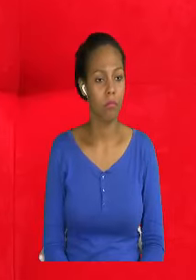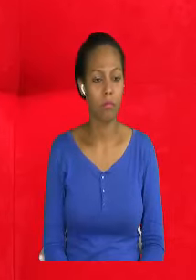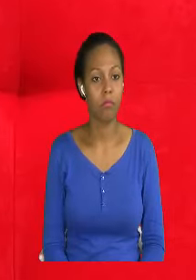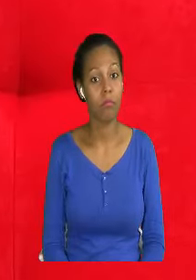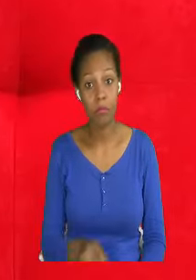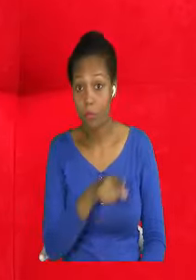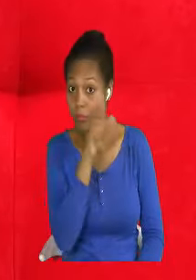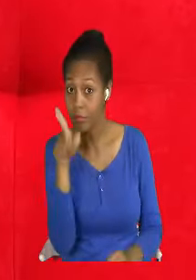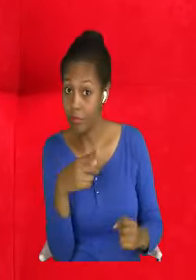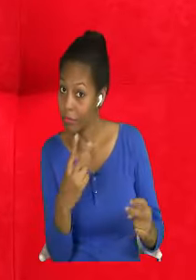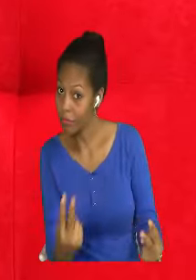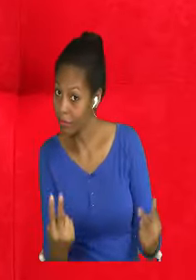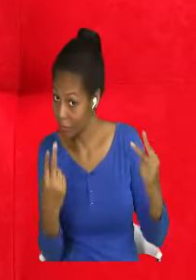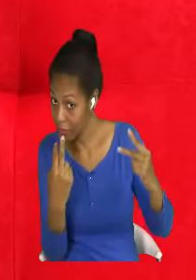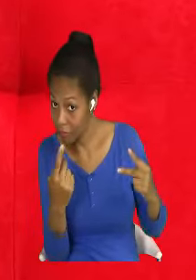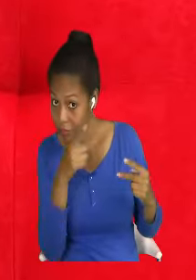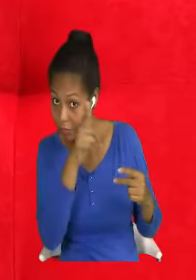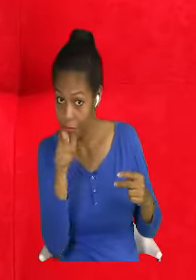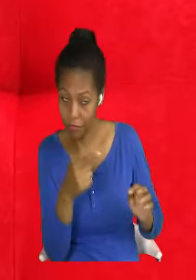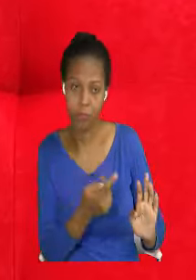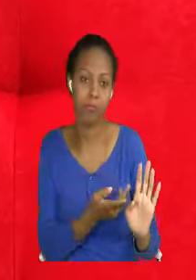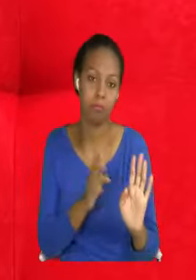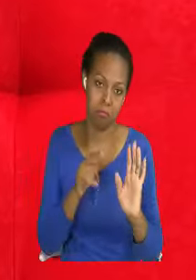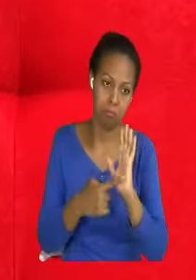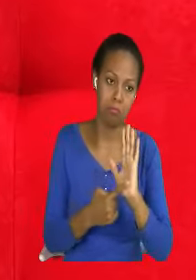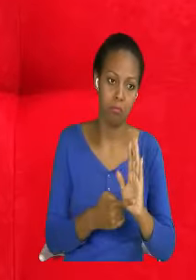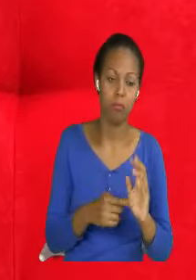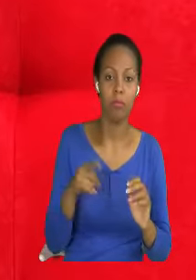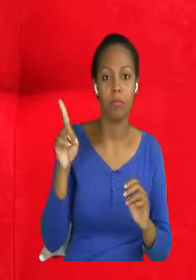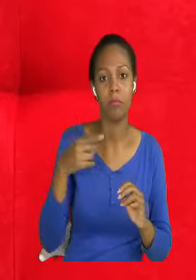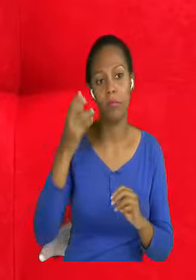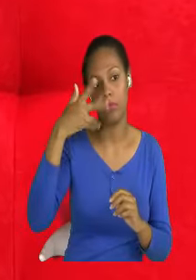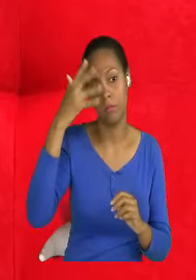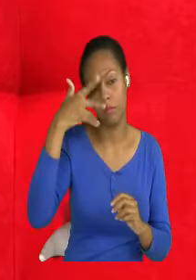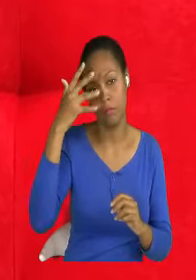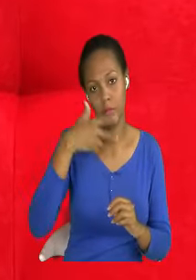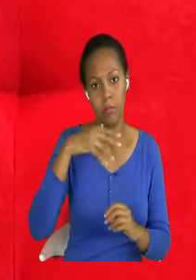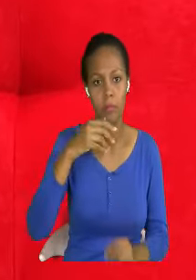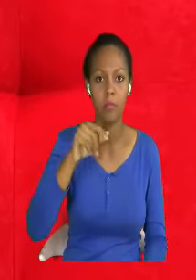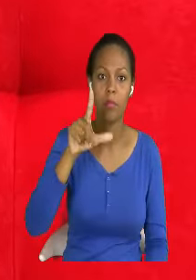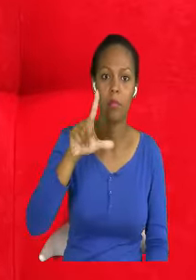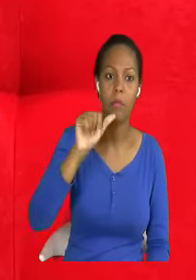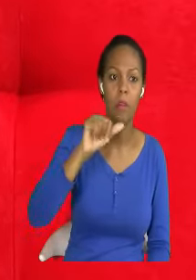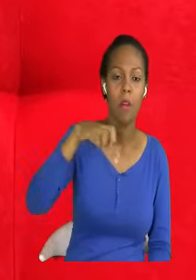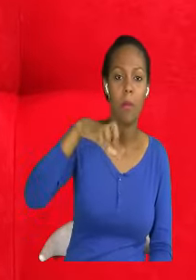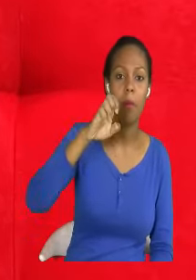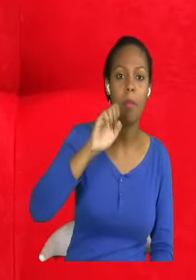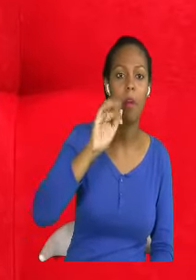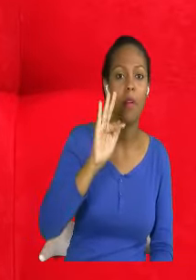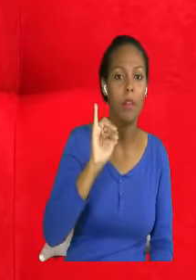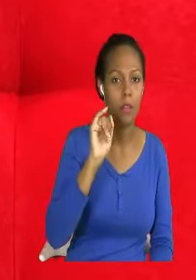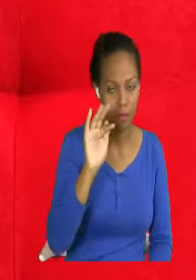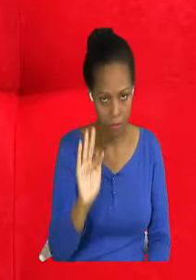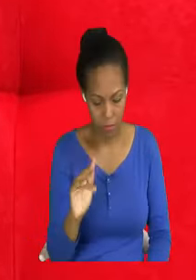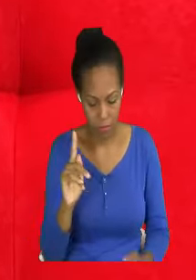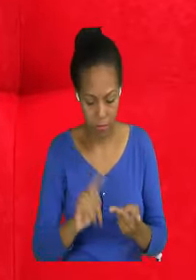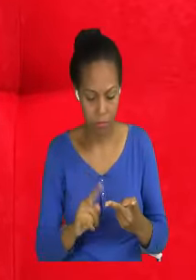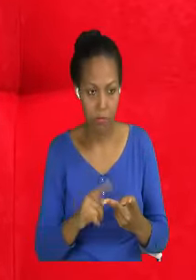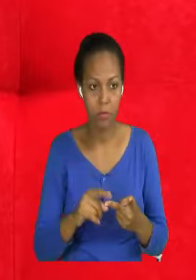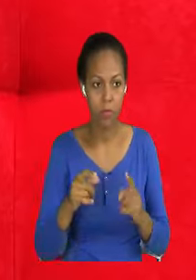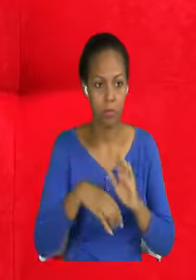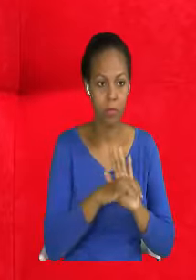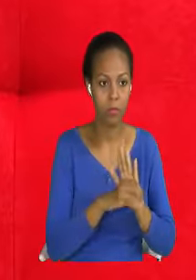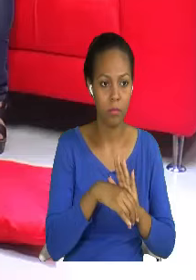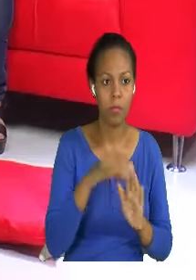están viendo en este momento, nuestro Fine Page es La Petite Coquette Lingerie y nuestro Instagram es La Petite